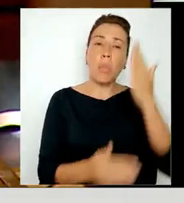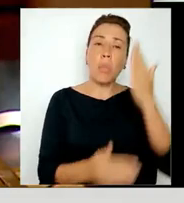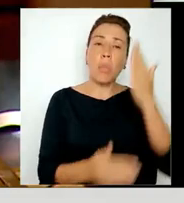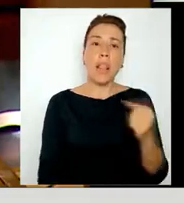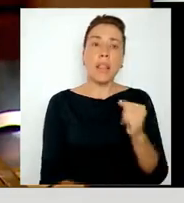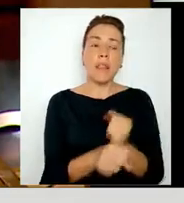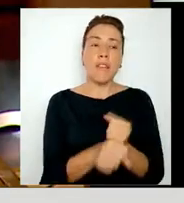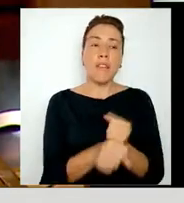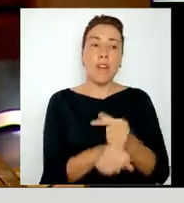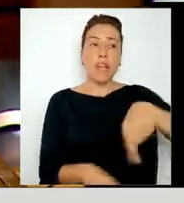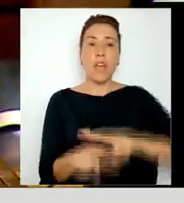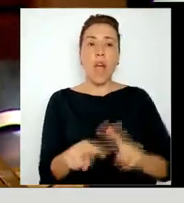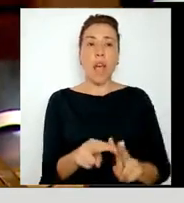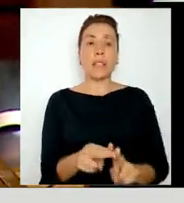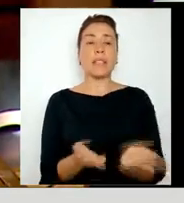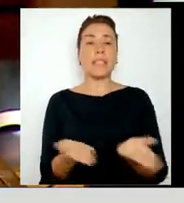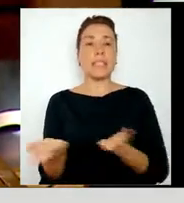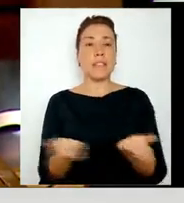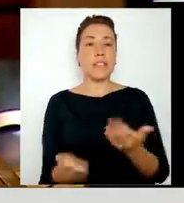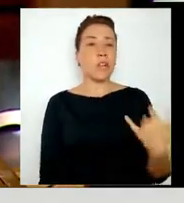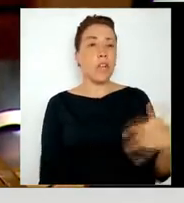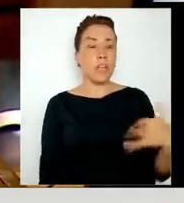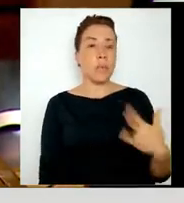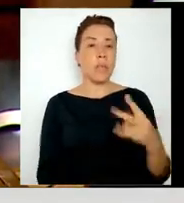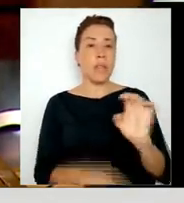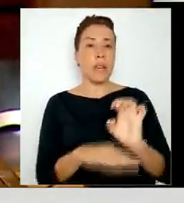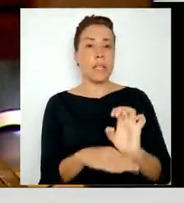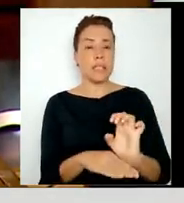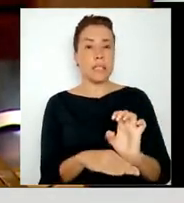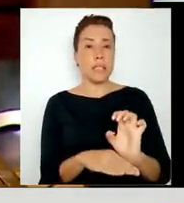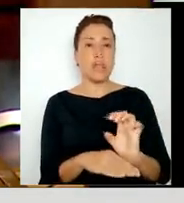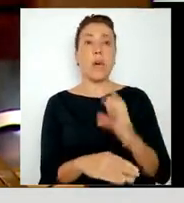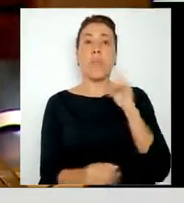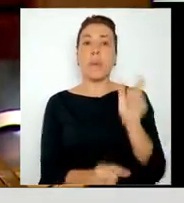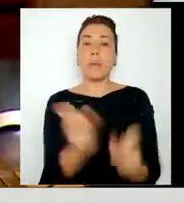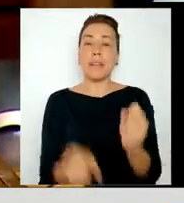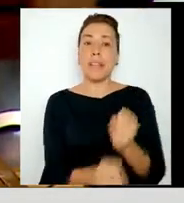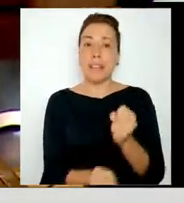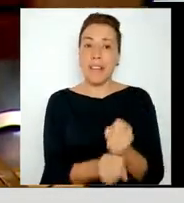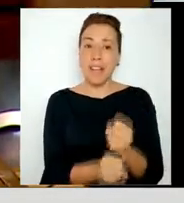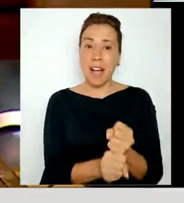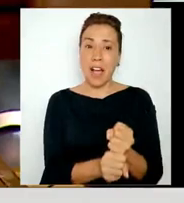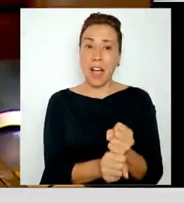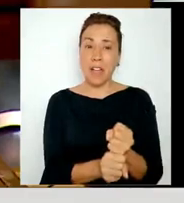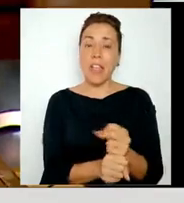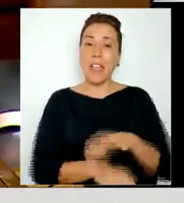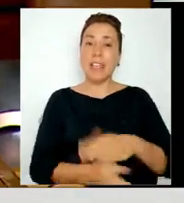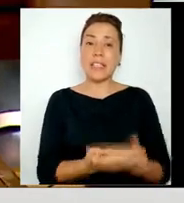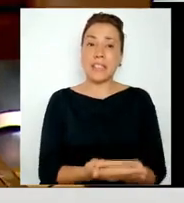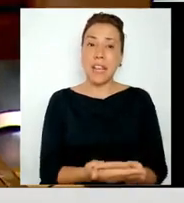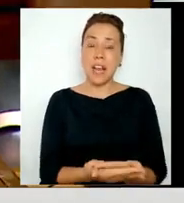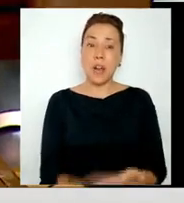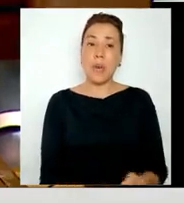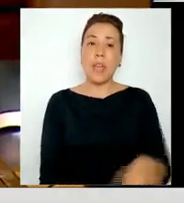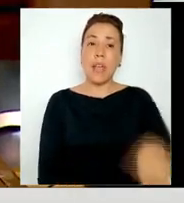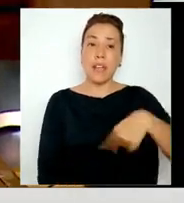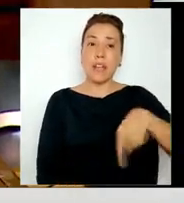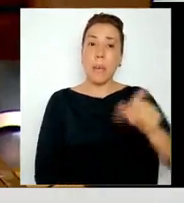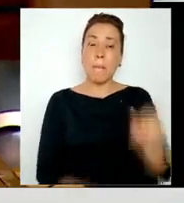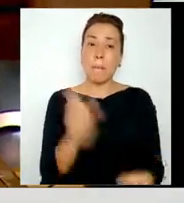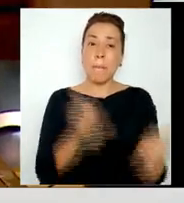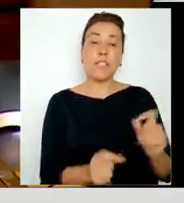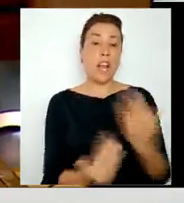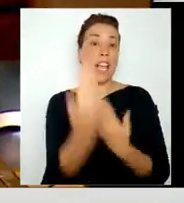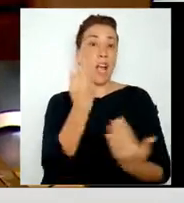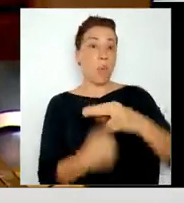como un servicio esencial del Estado porque las trabajadoras y los trabajadores de la salud en efecto son las personas quienes nos cuidan en la red pública